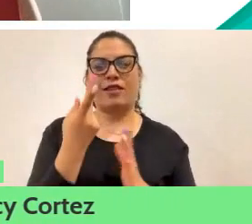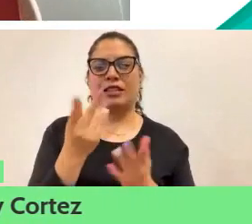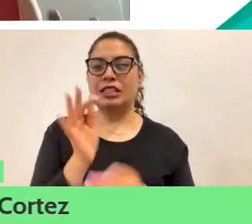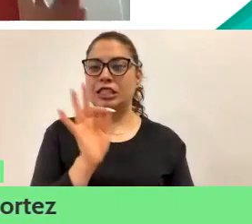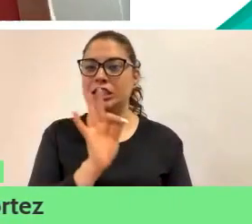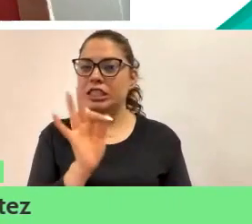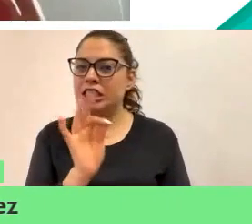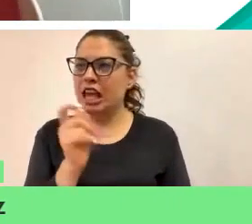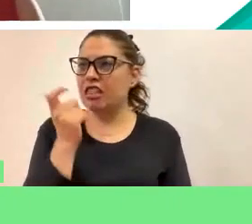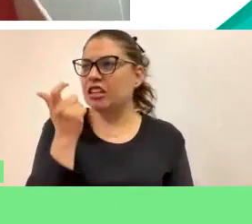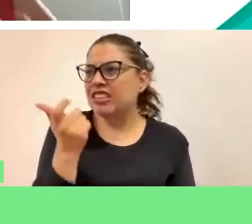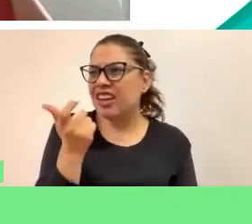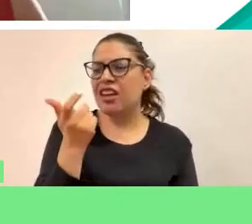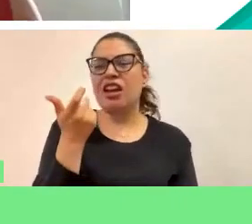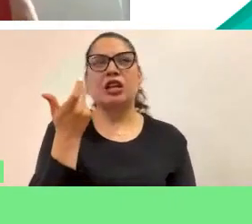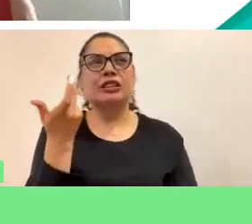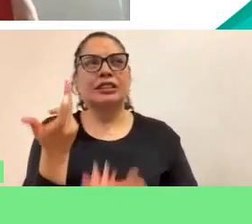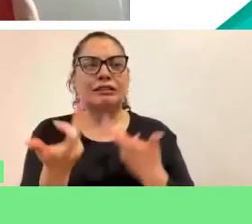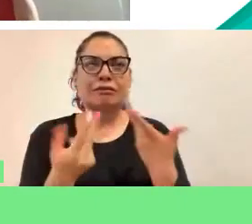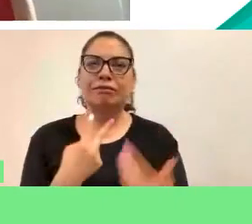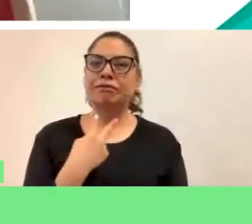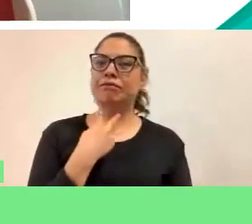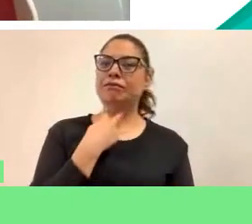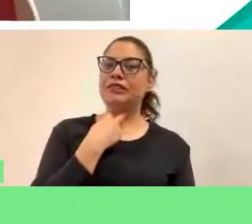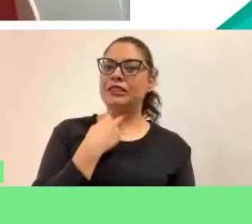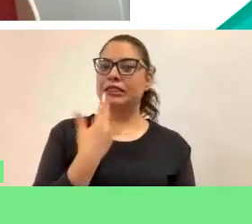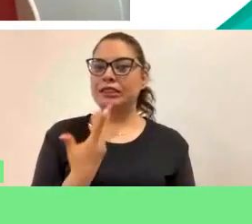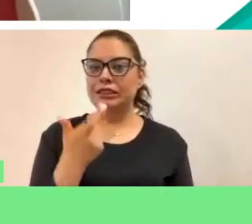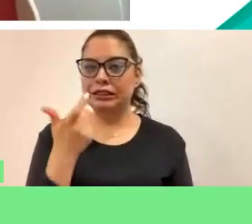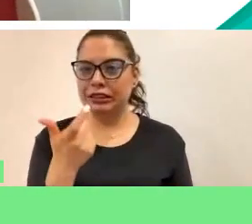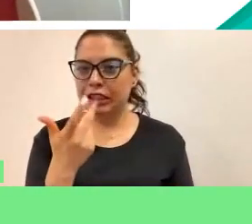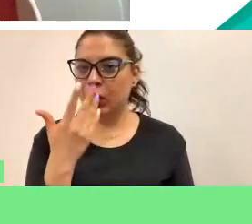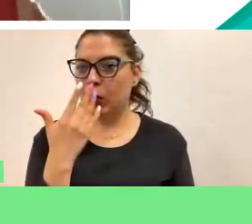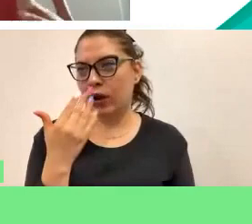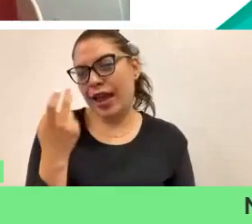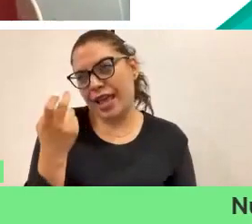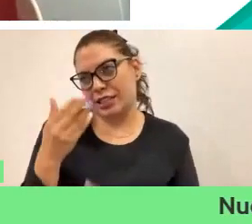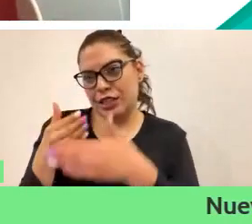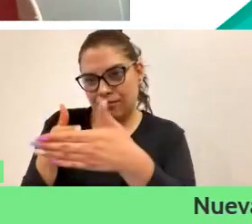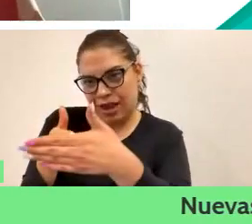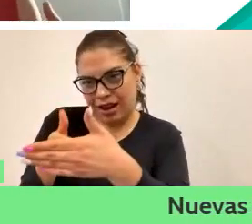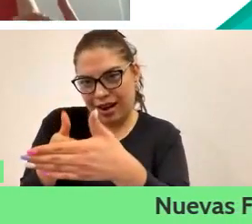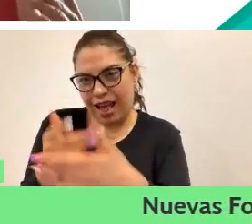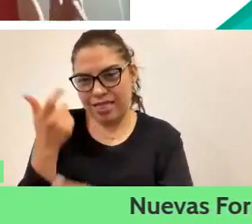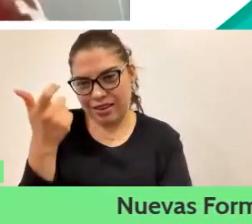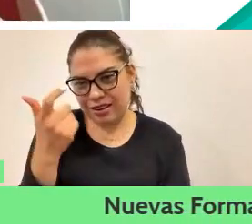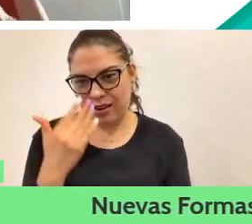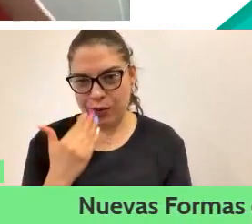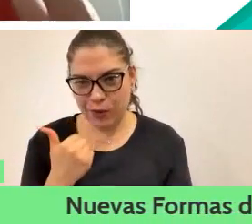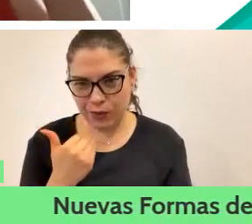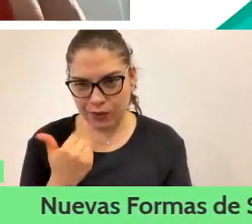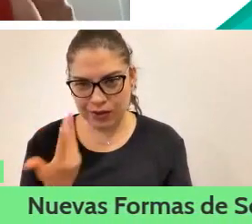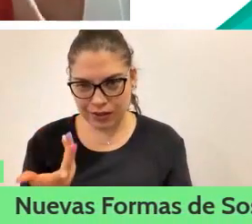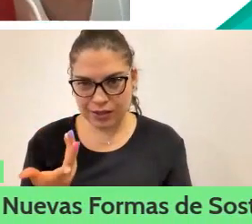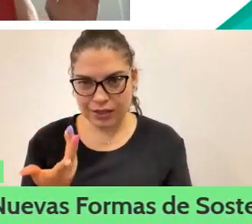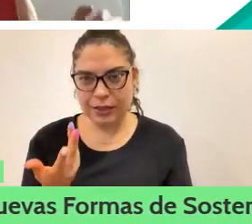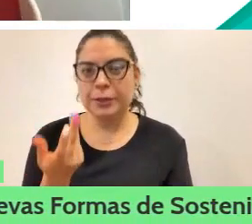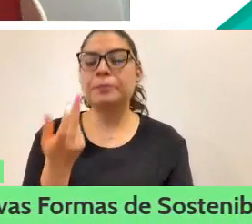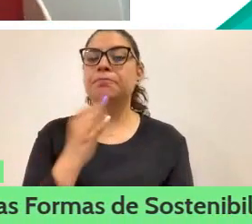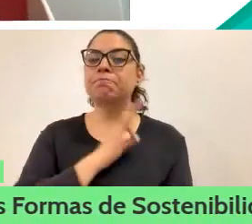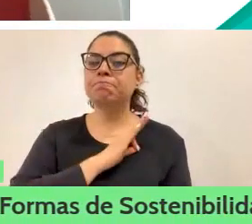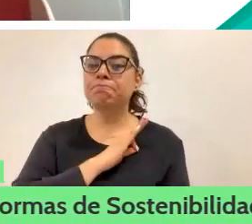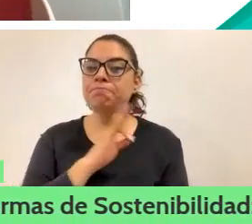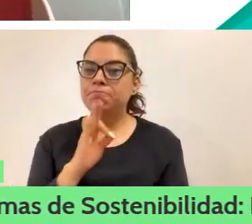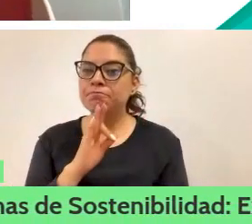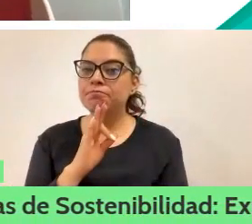fuera un obstáculo? O sea, si el dinero, no tengo dinero. Ese suele ser uno de los mayores obstáculos. Hemos hecho encuestas en Idealistas y ese suele ser uno de los que está, por